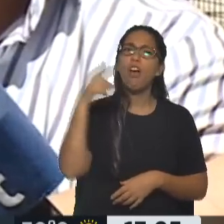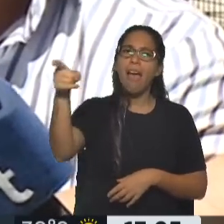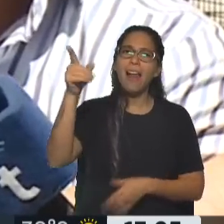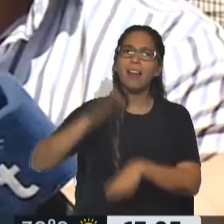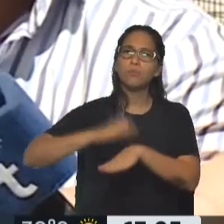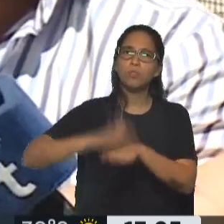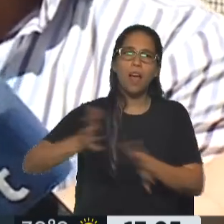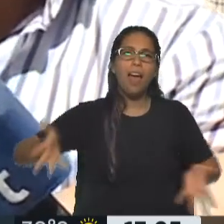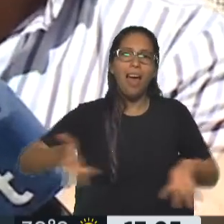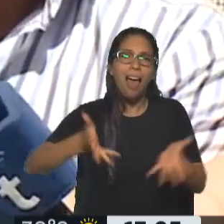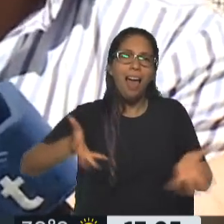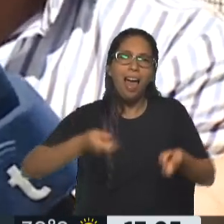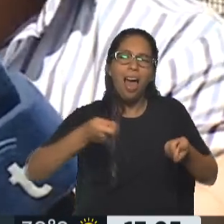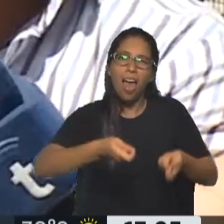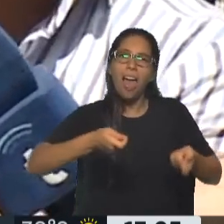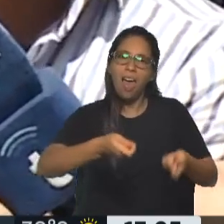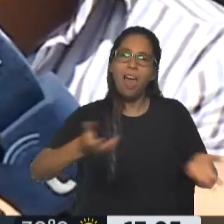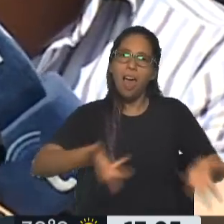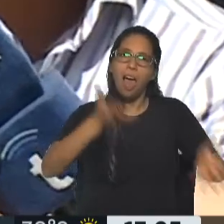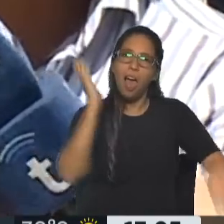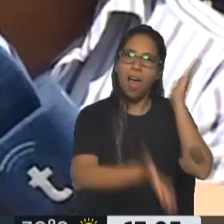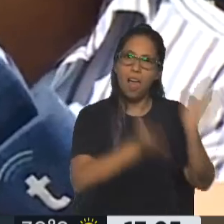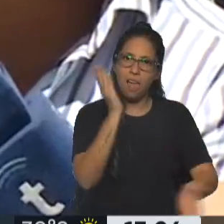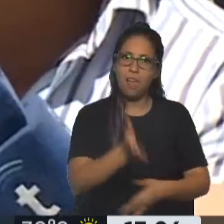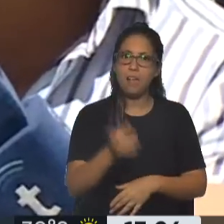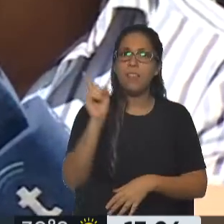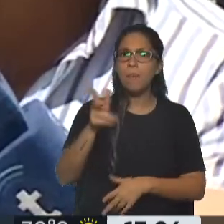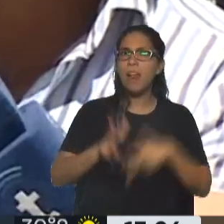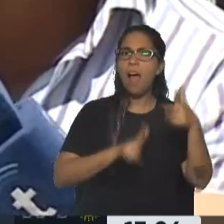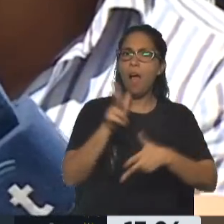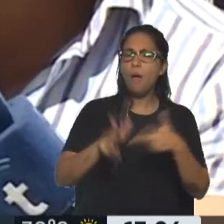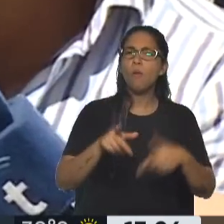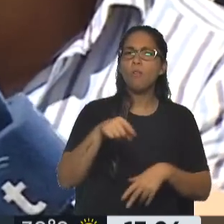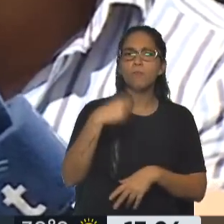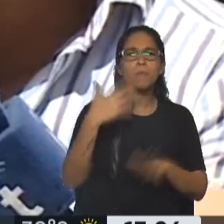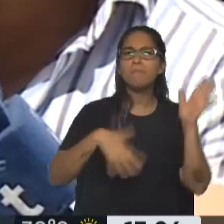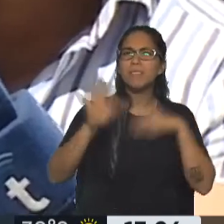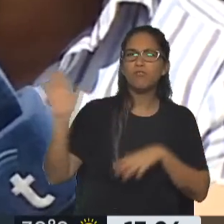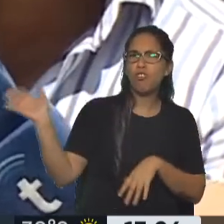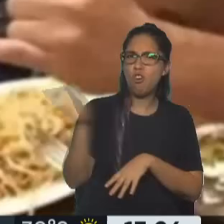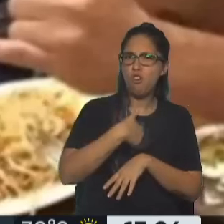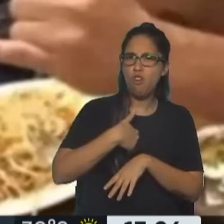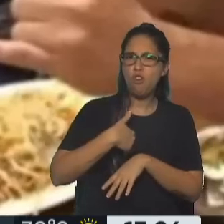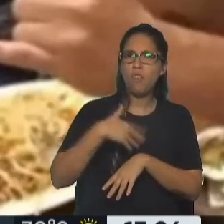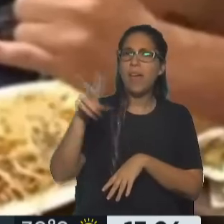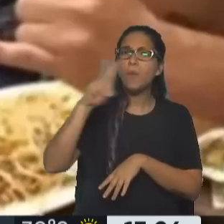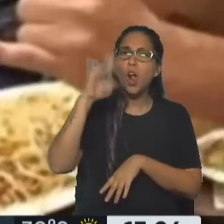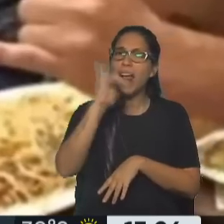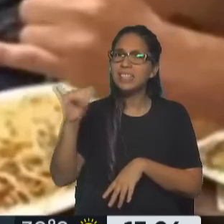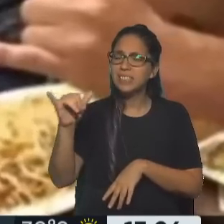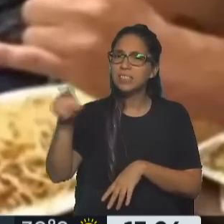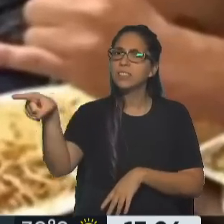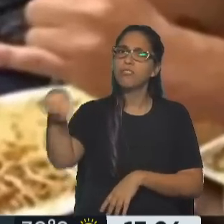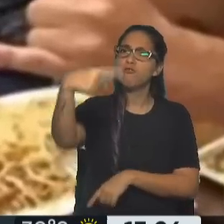Le asignó la arenga, el inicio. Y también el bloqueo, habló del bloqueo, pero puntualmente habló de todo el bloqueo, no solamente de Violás, sino de todos los